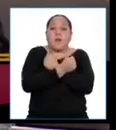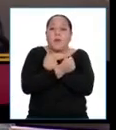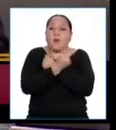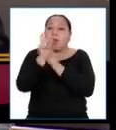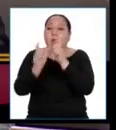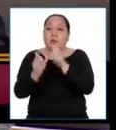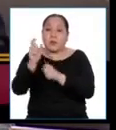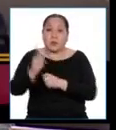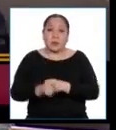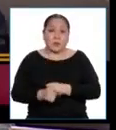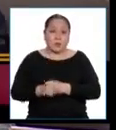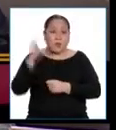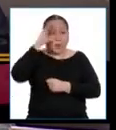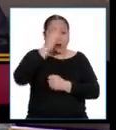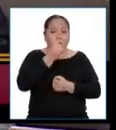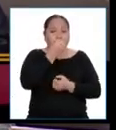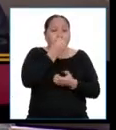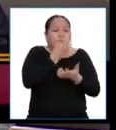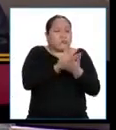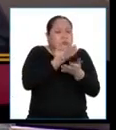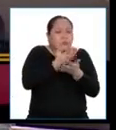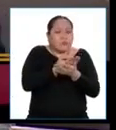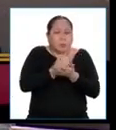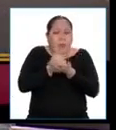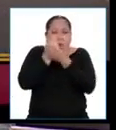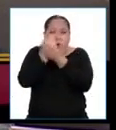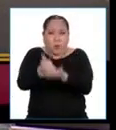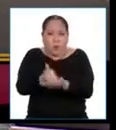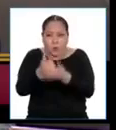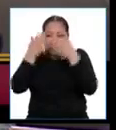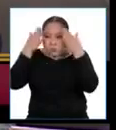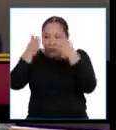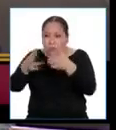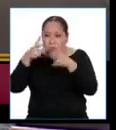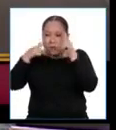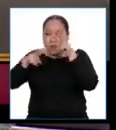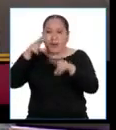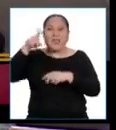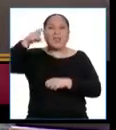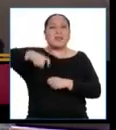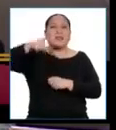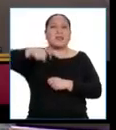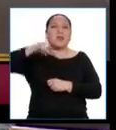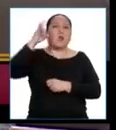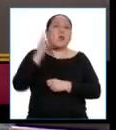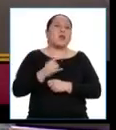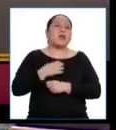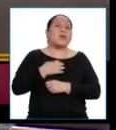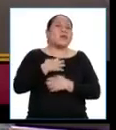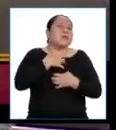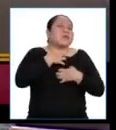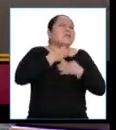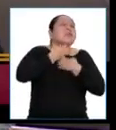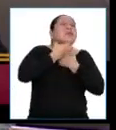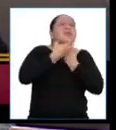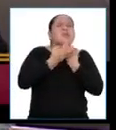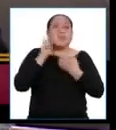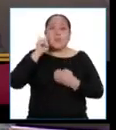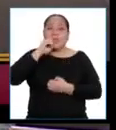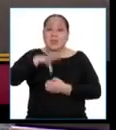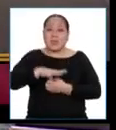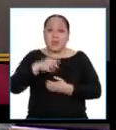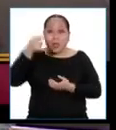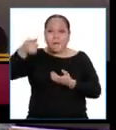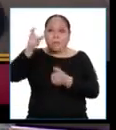hacer el bien, que priorice. Es una necesidad que lo está pidiendo a gritos los aportantes de la